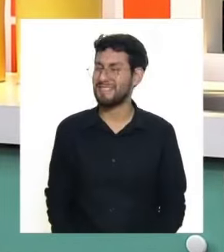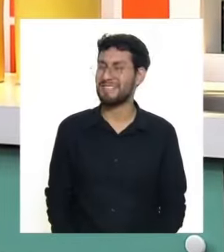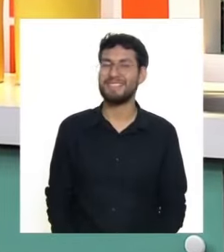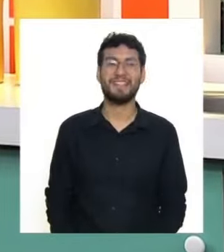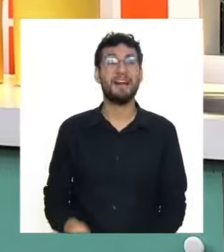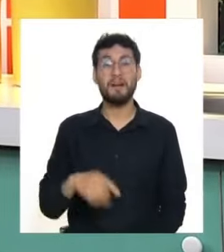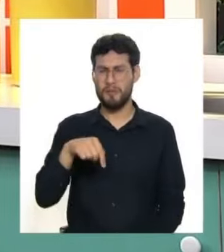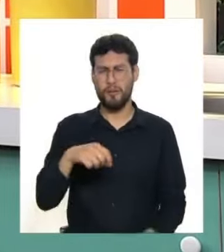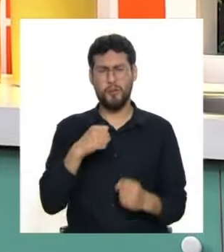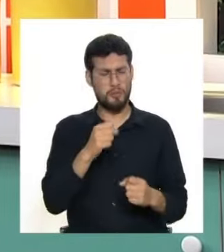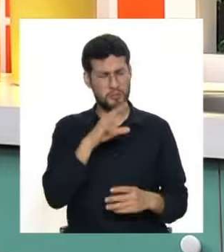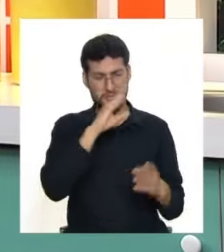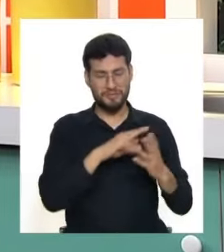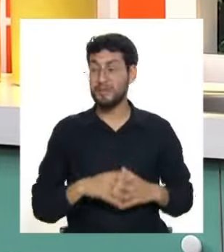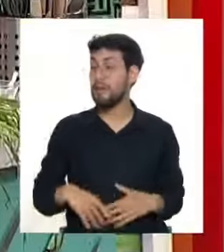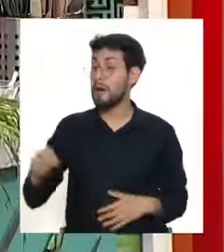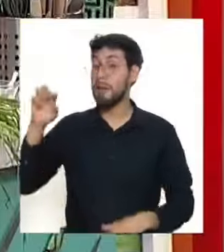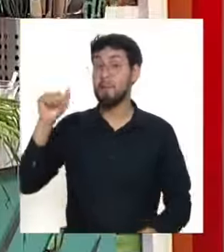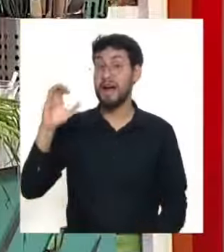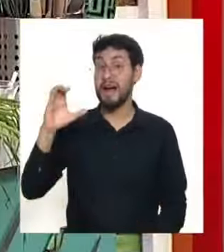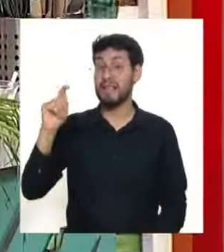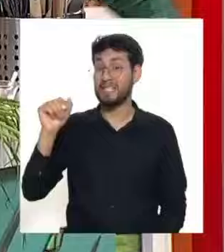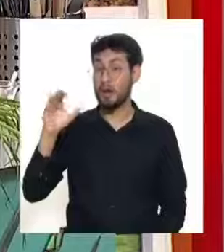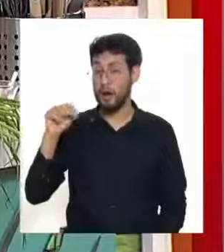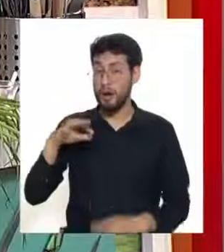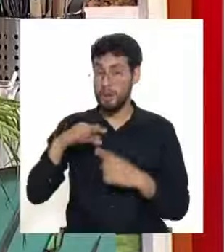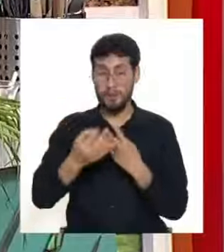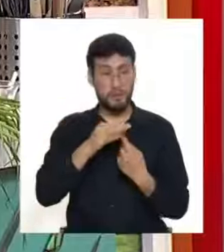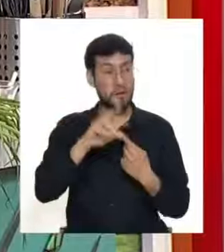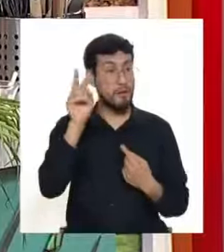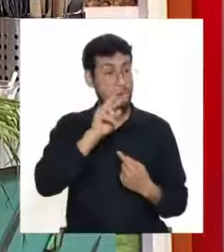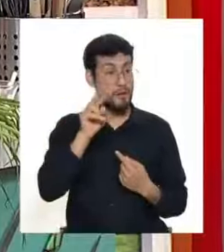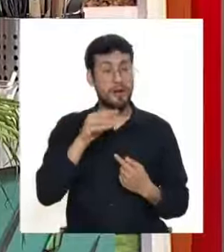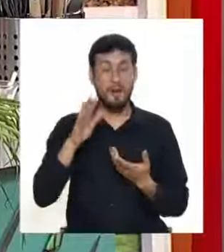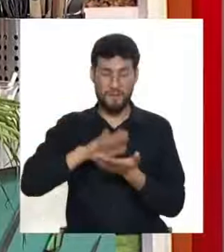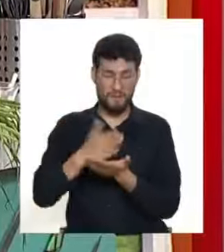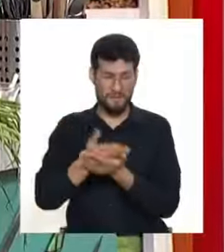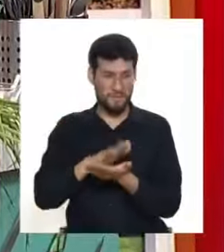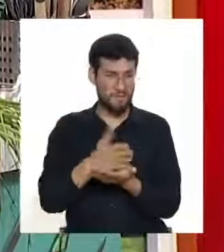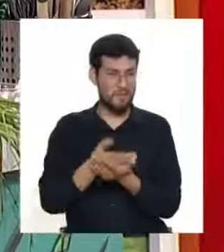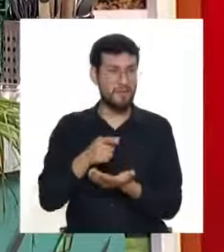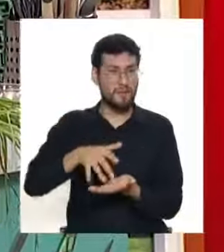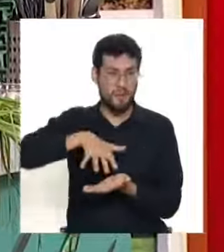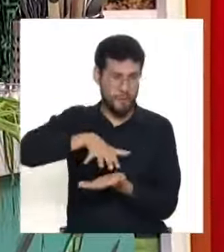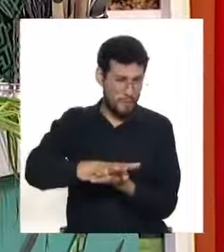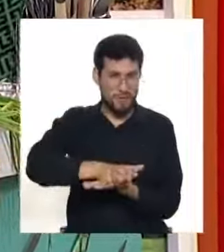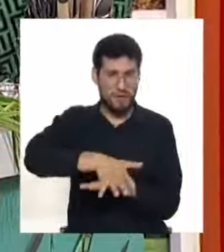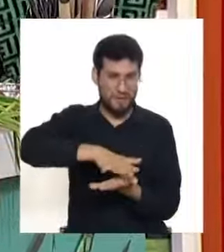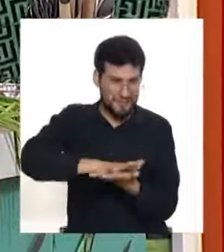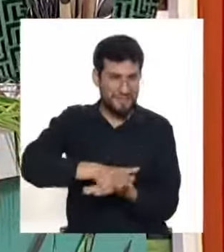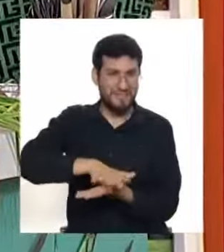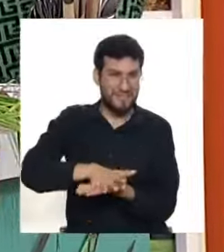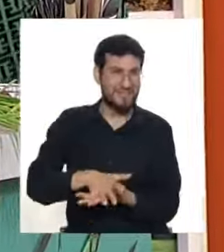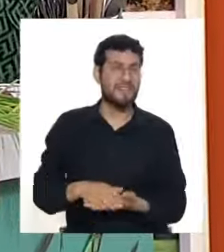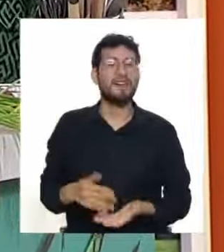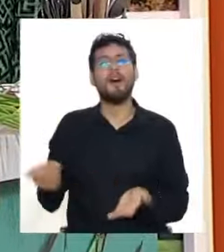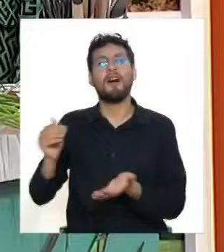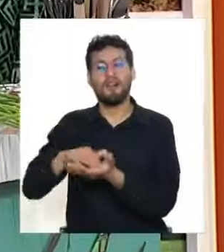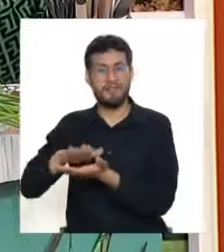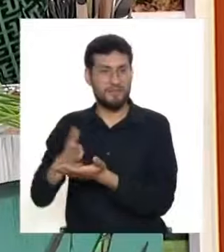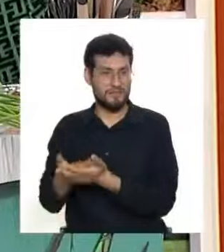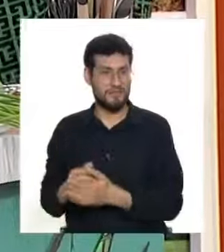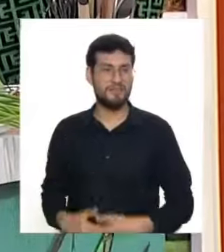a estar bien power, no te preocupes. Nicolás, el patacón es el plátano. Pues plátano verde, se fríe en trozos. Qué delicia es eso. De ahí lo aplastas. Le hicimos para y lo vuelves